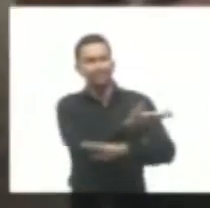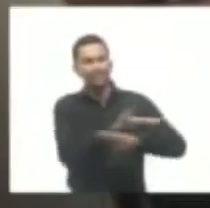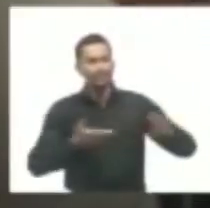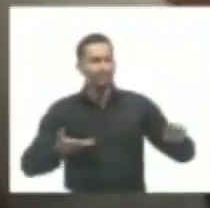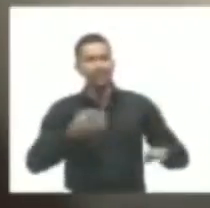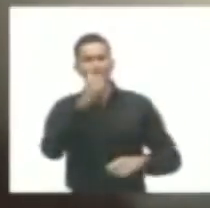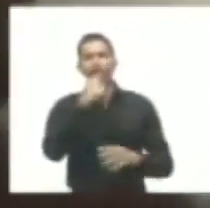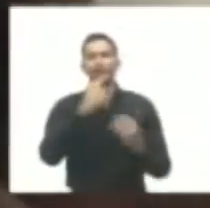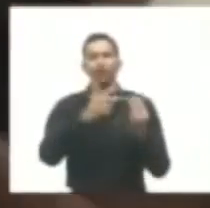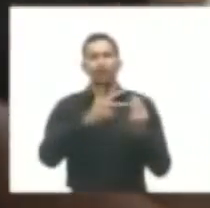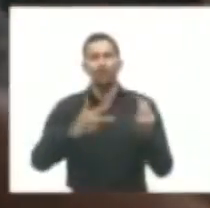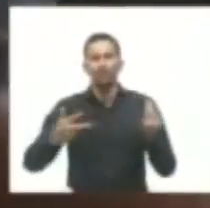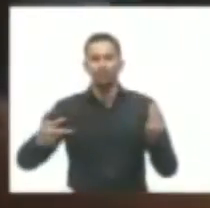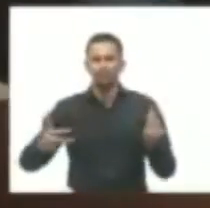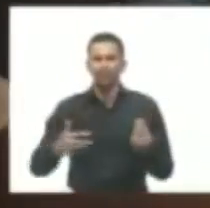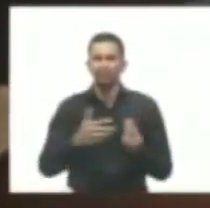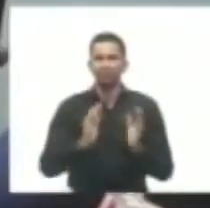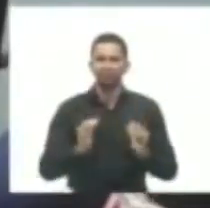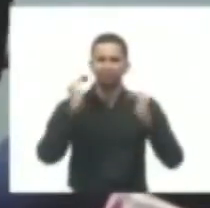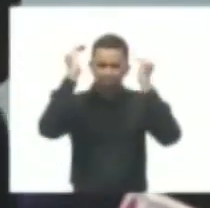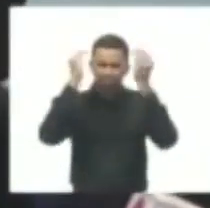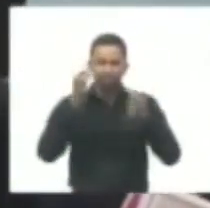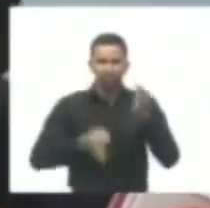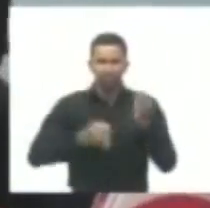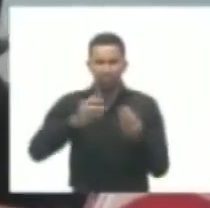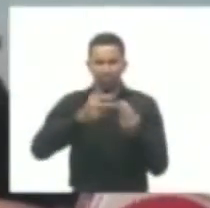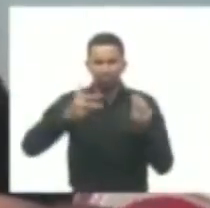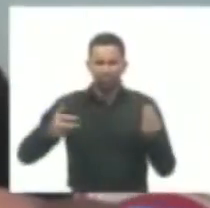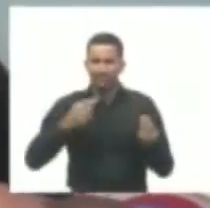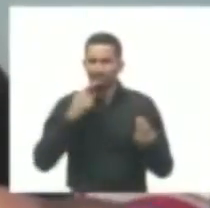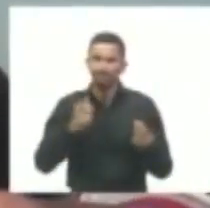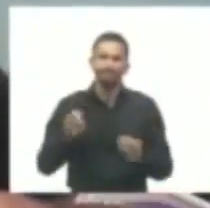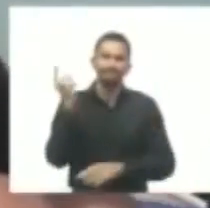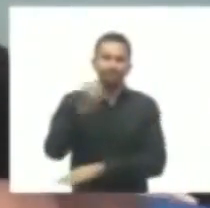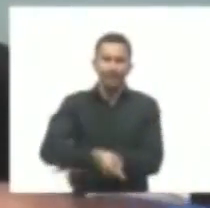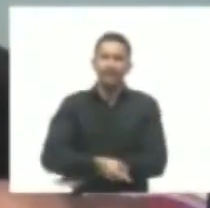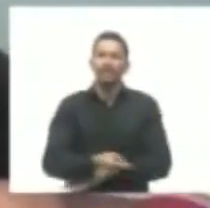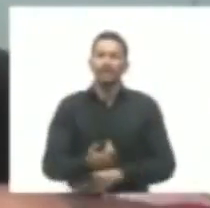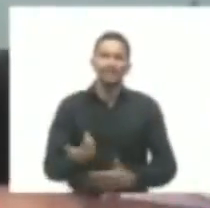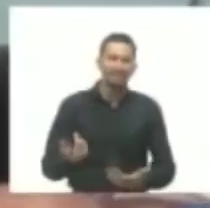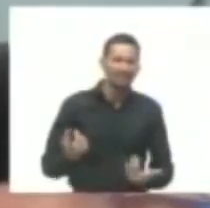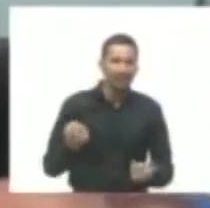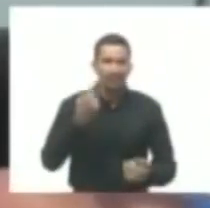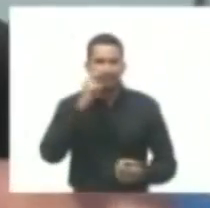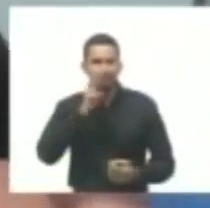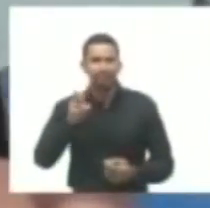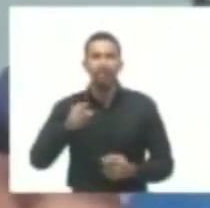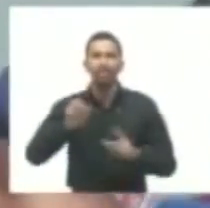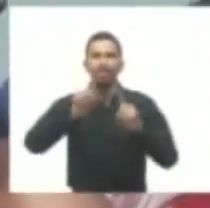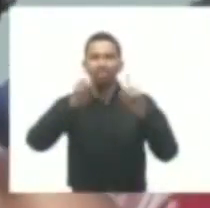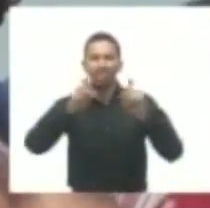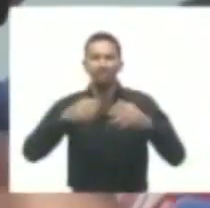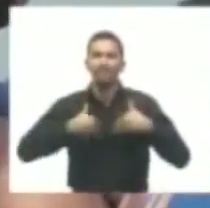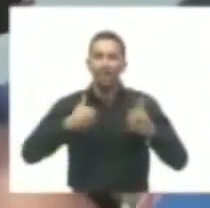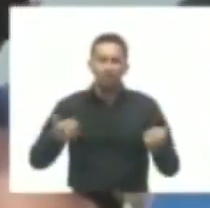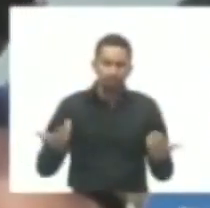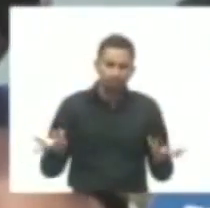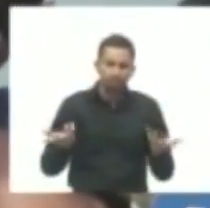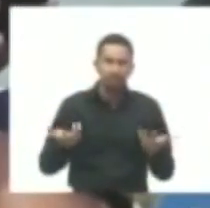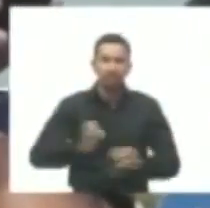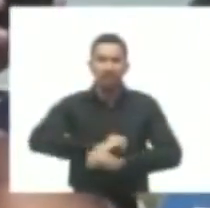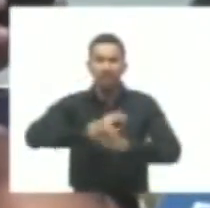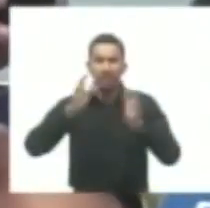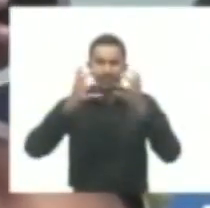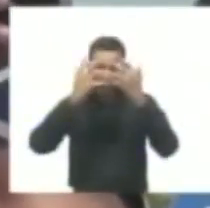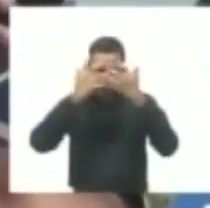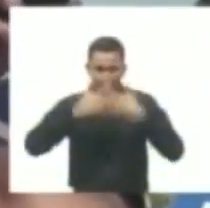Corte Constitucional. Aquí hemos encontrado que el tema de salud no está funcionando como debería funcionar. Le vuelvo a hacer